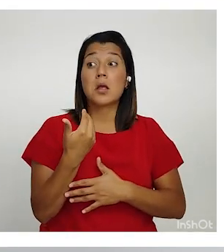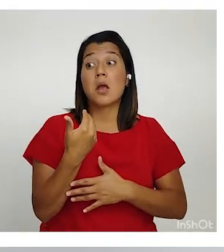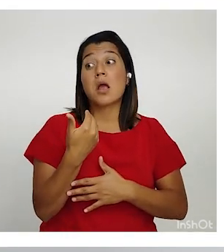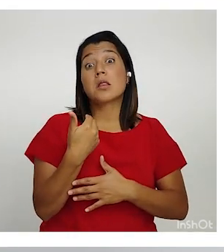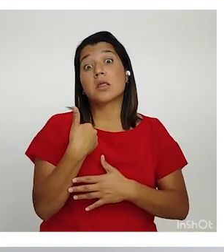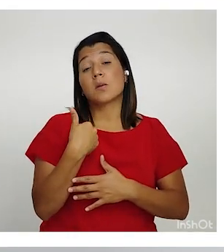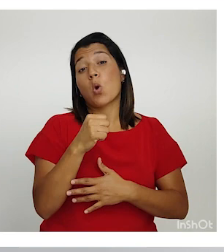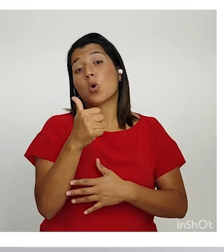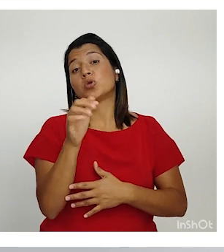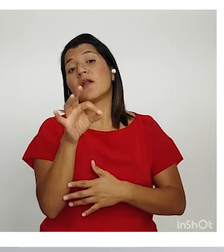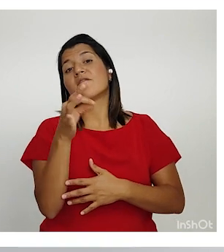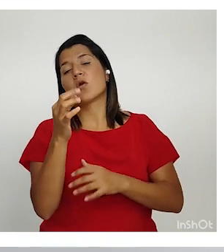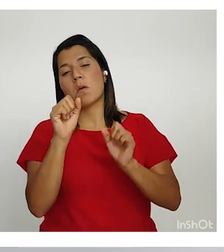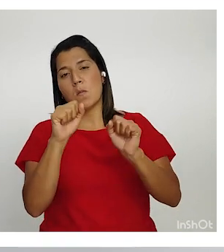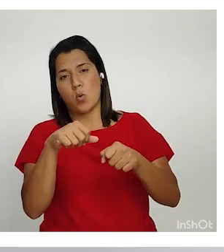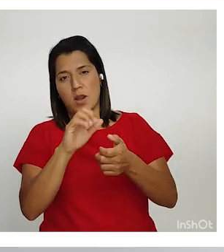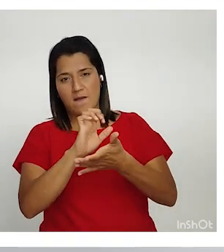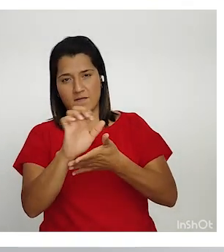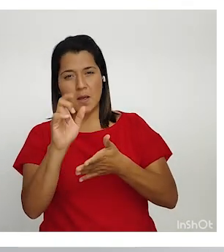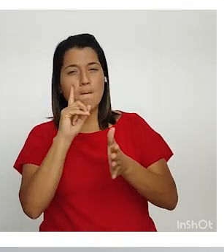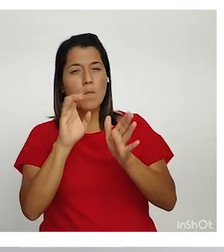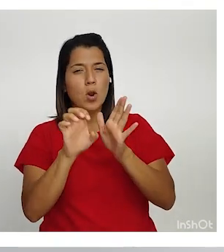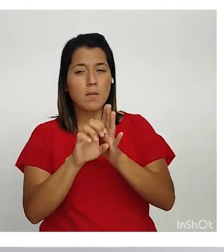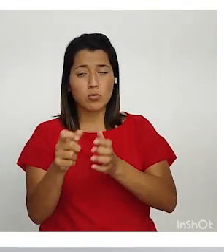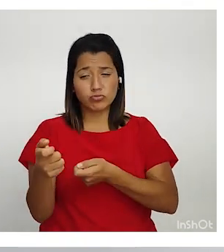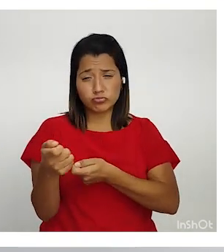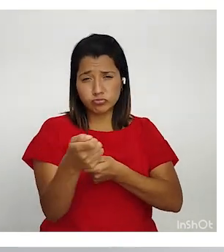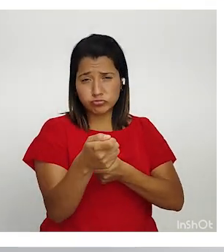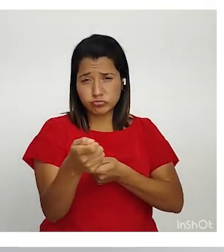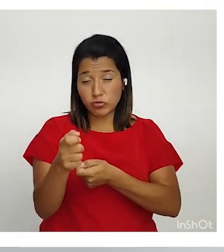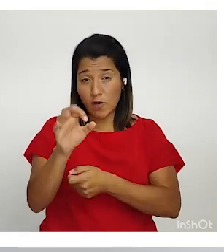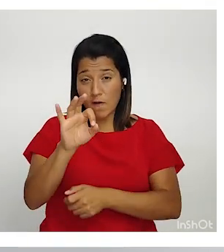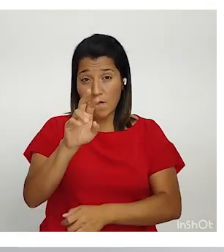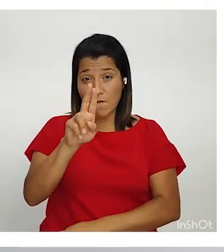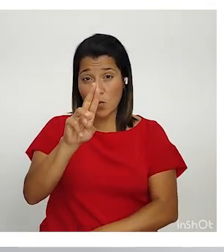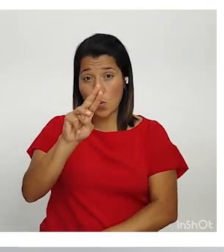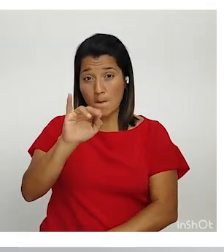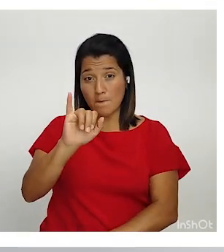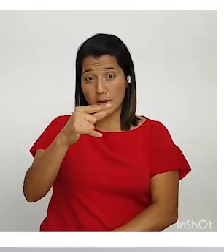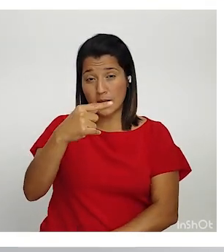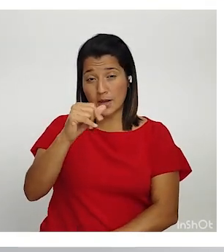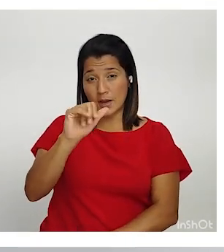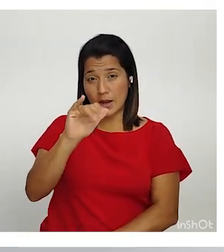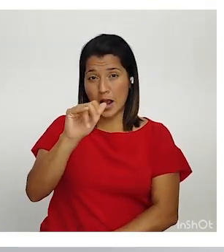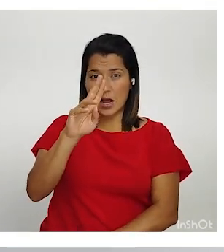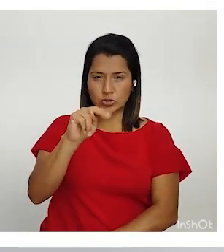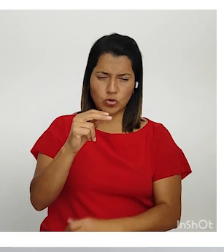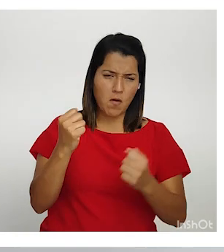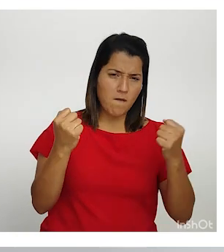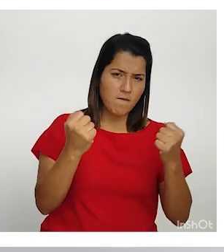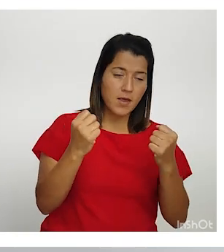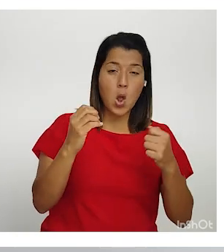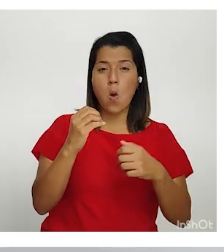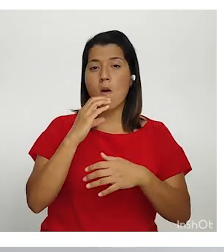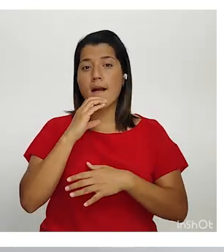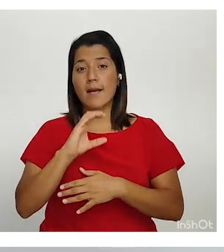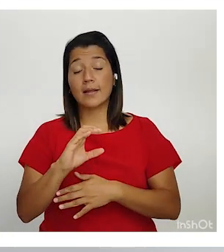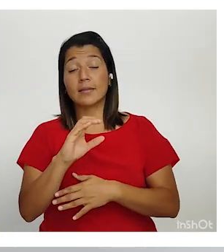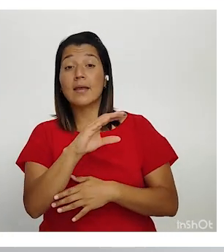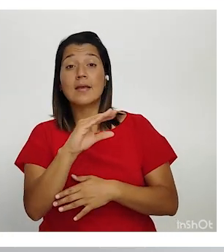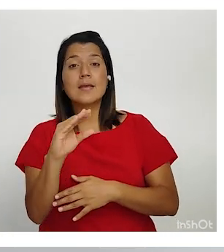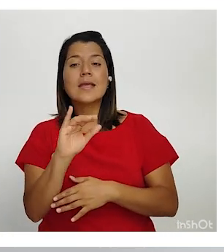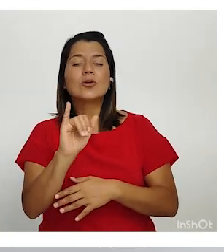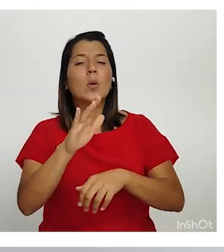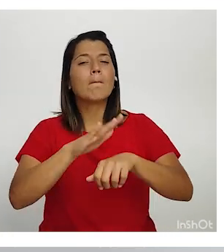formas de poder contrarrestarlo. Entre ellas están las fumigaciones periódicas que hacemos, ¿verdad? Fumigaciones en frío o en caliente, y